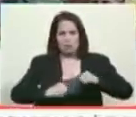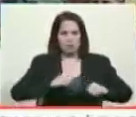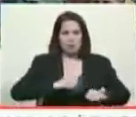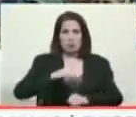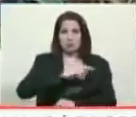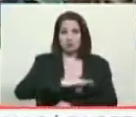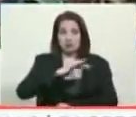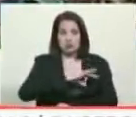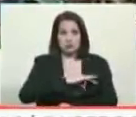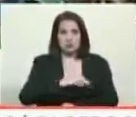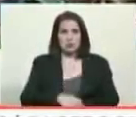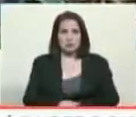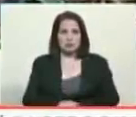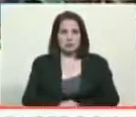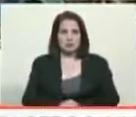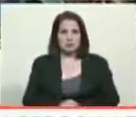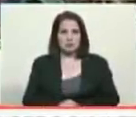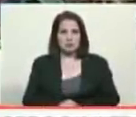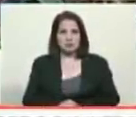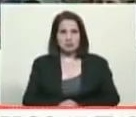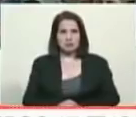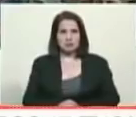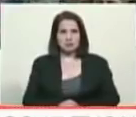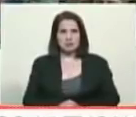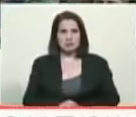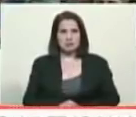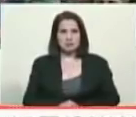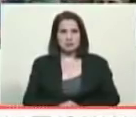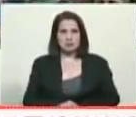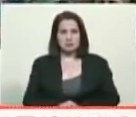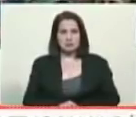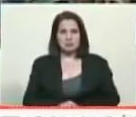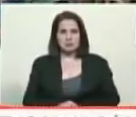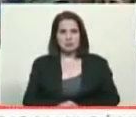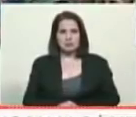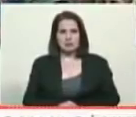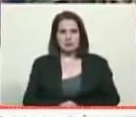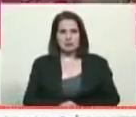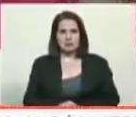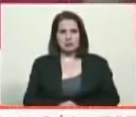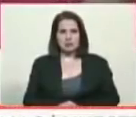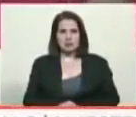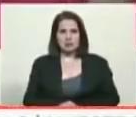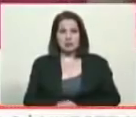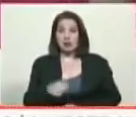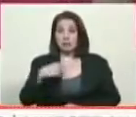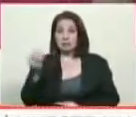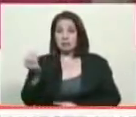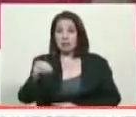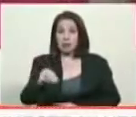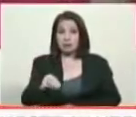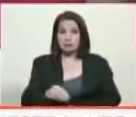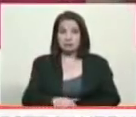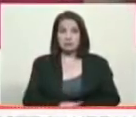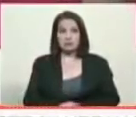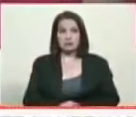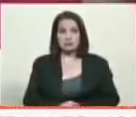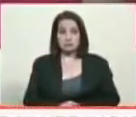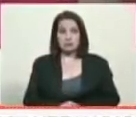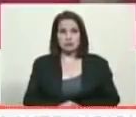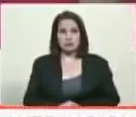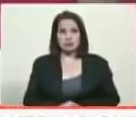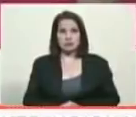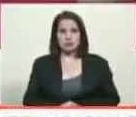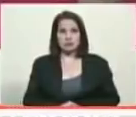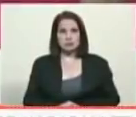sociales, de los movimientos de calle, en defensa de la patria. Y yo debo agregar, nos dio una orden muy clara,